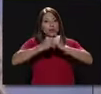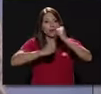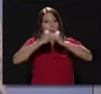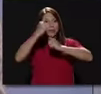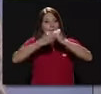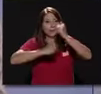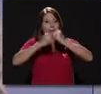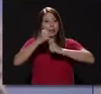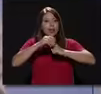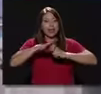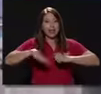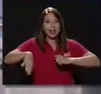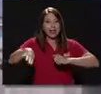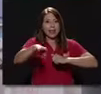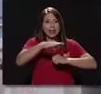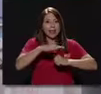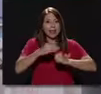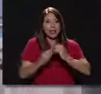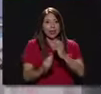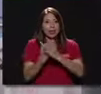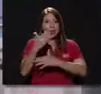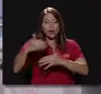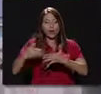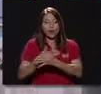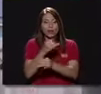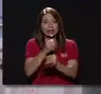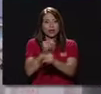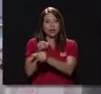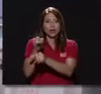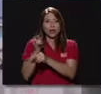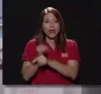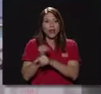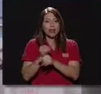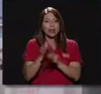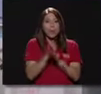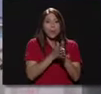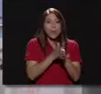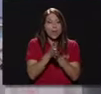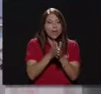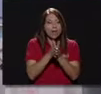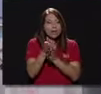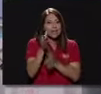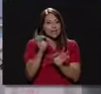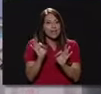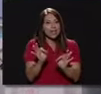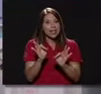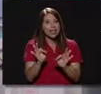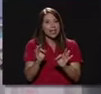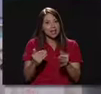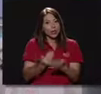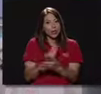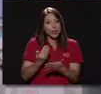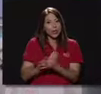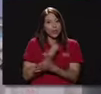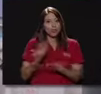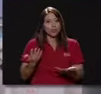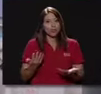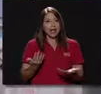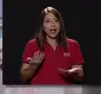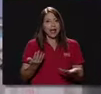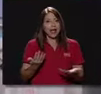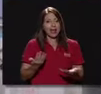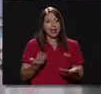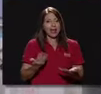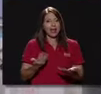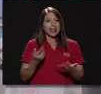sector exportador, generó una nueva institucionalidad muy eficiente, novedosa, que